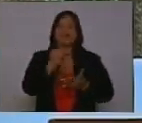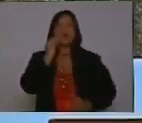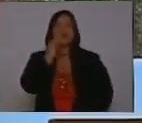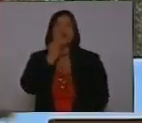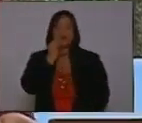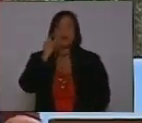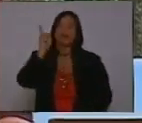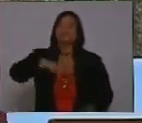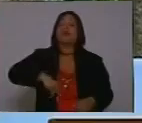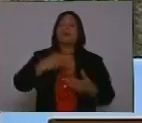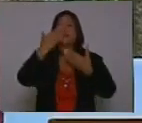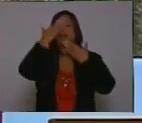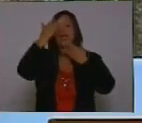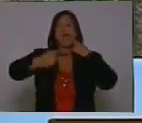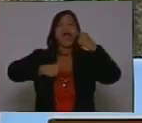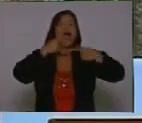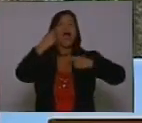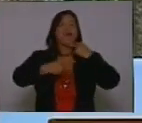Y también le quisiera hablar